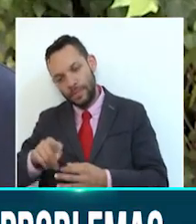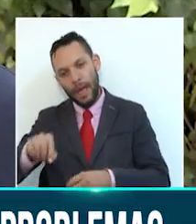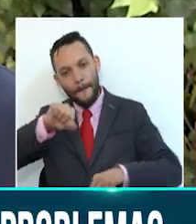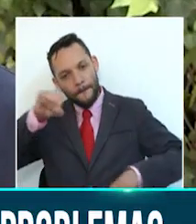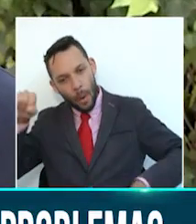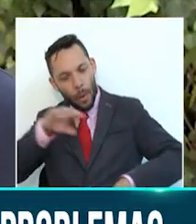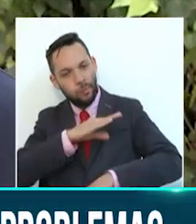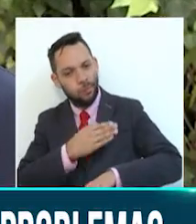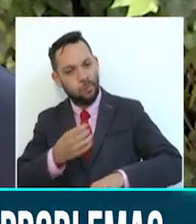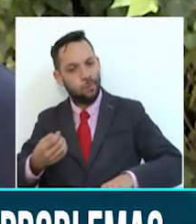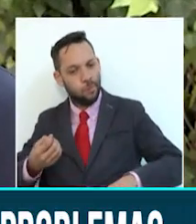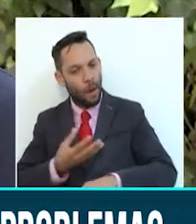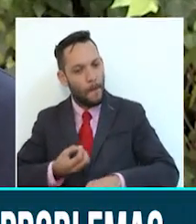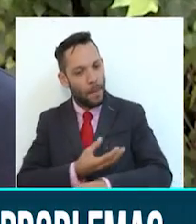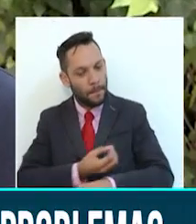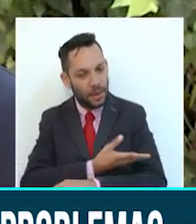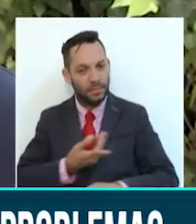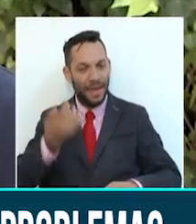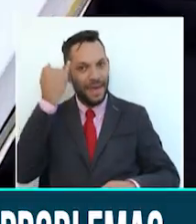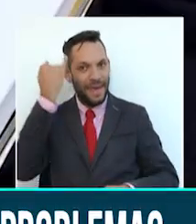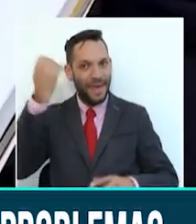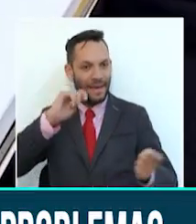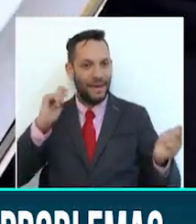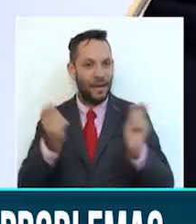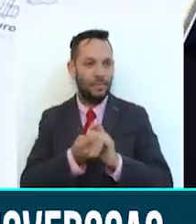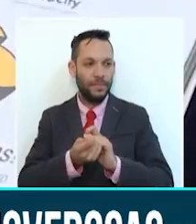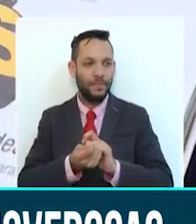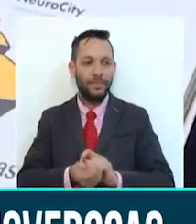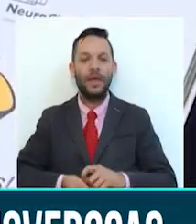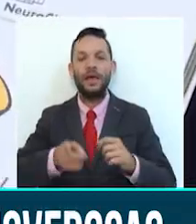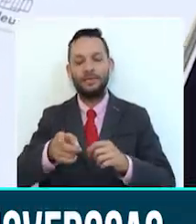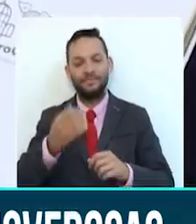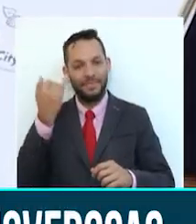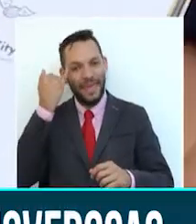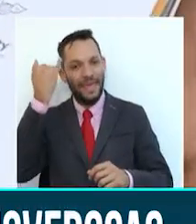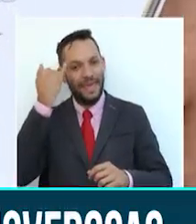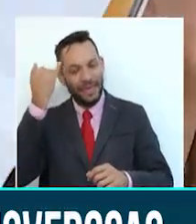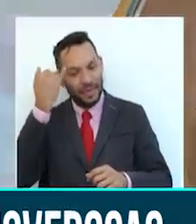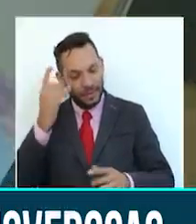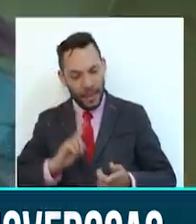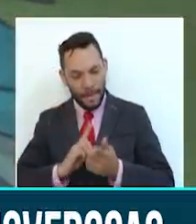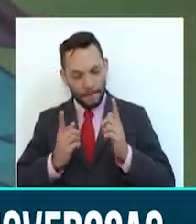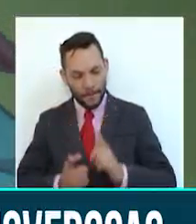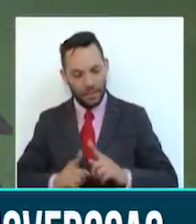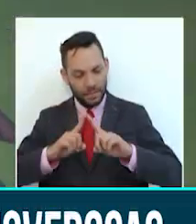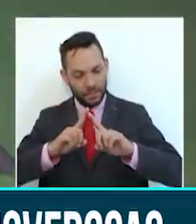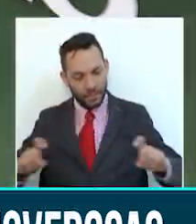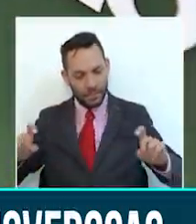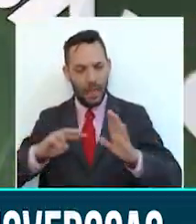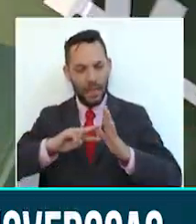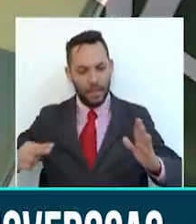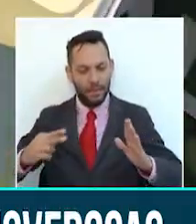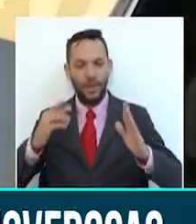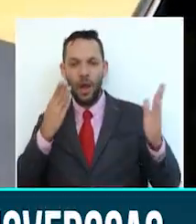poderes y esos poderes nos ayudan a generar ideas de una manera distinta. Estos personajes invitan a pensar de manera innovadora por medio de la tecnología,